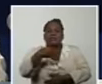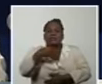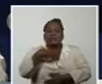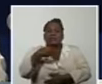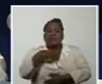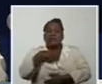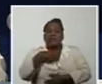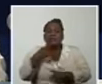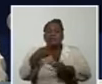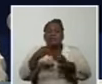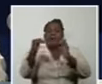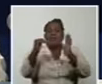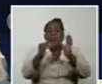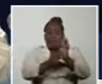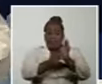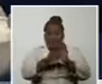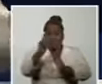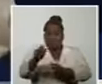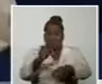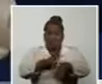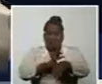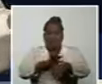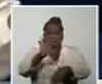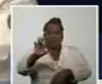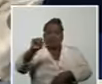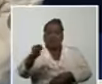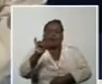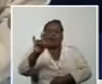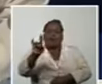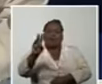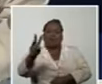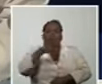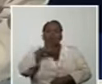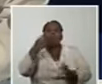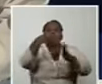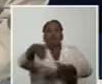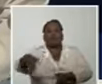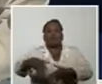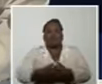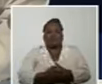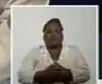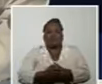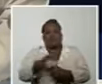de 5,93 como promedio en la región.